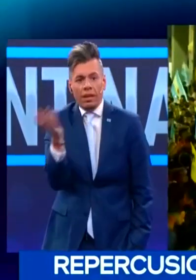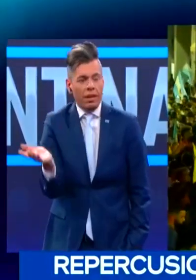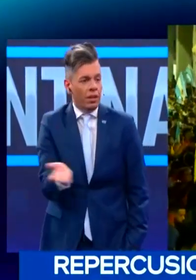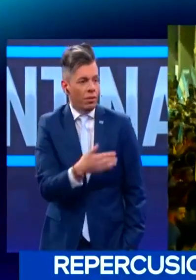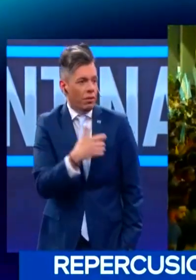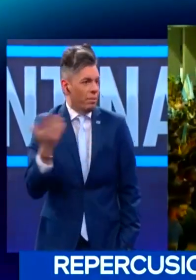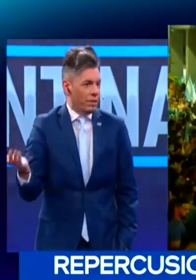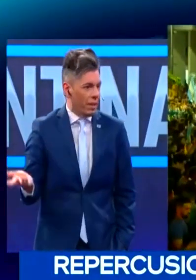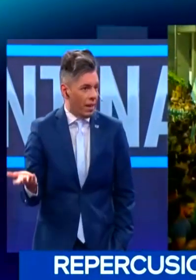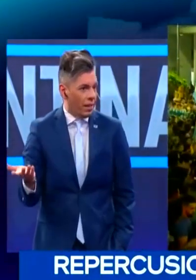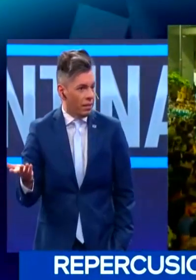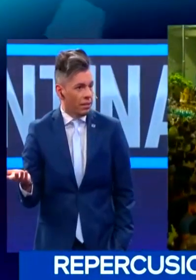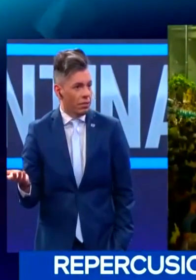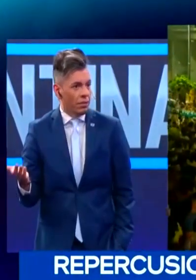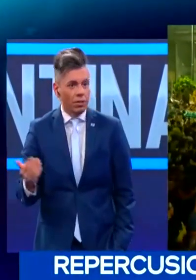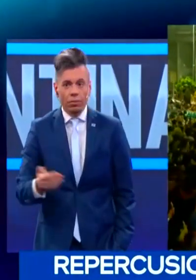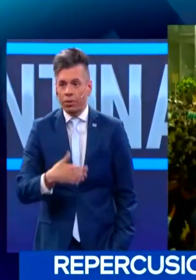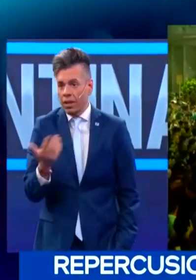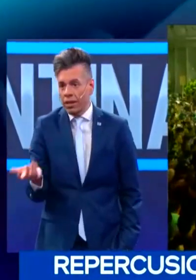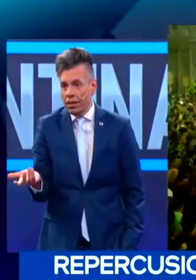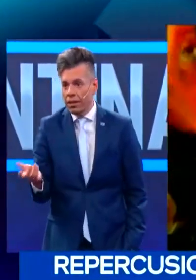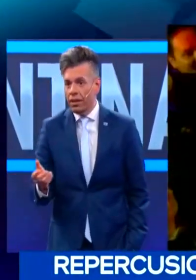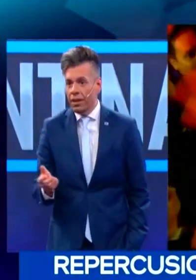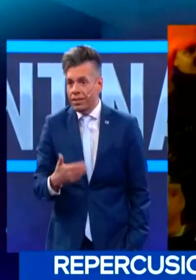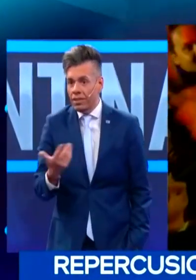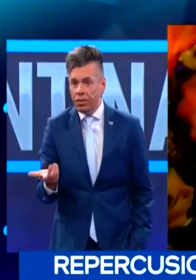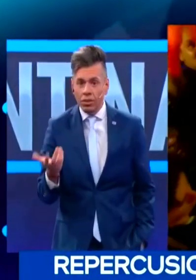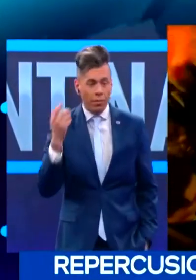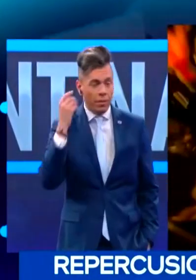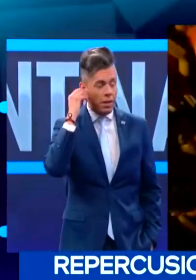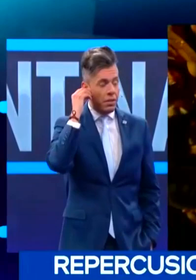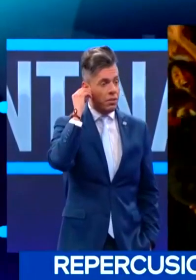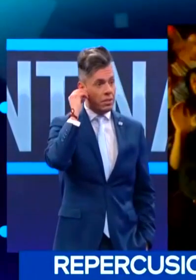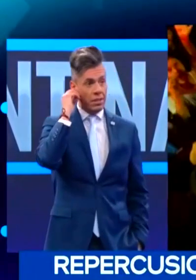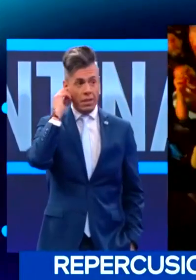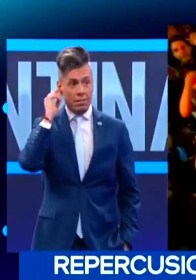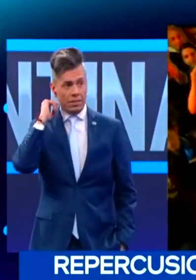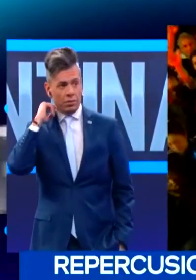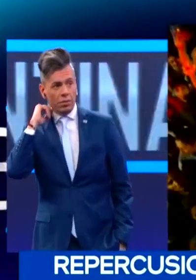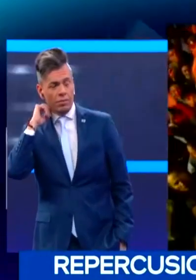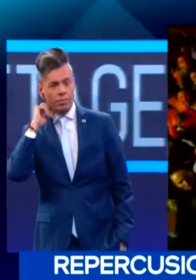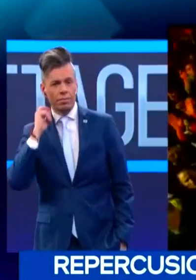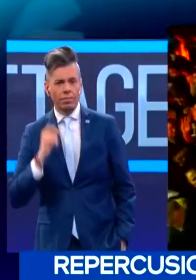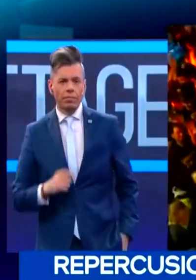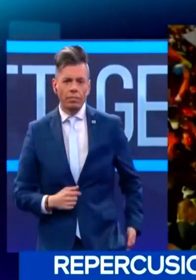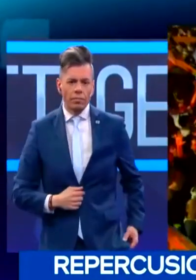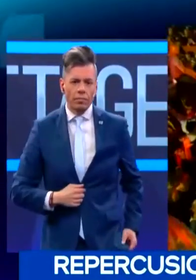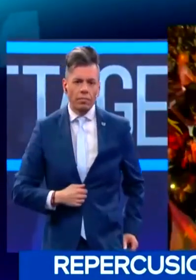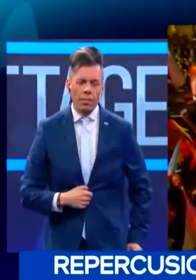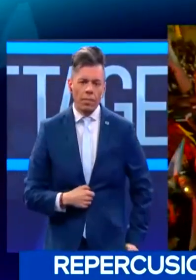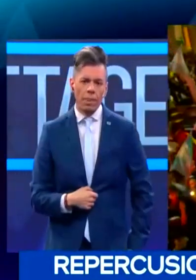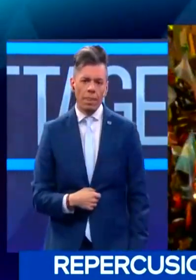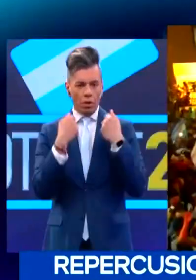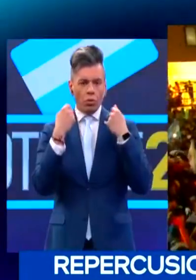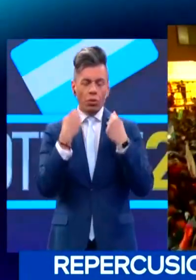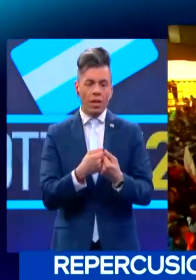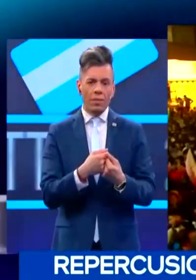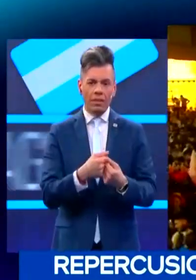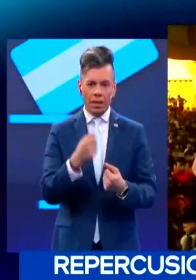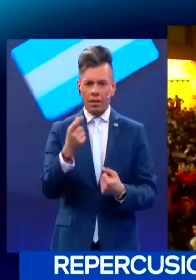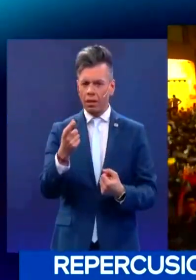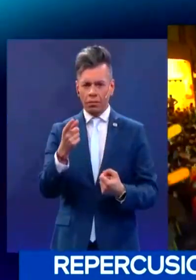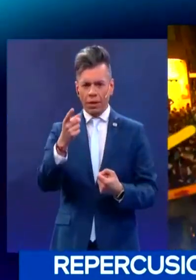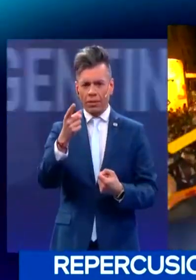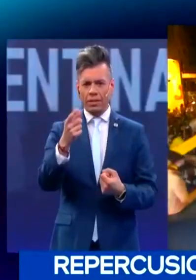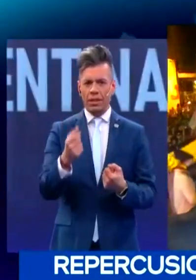decir lo que quiera, que no va a pasar nada, ¿no? Es un personaje casi de ficción. No sé si tenés más, Azul. Tengo más, sí, exactamente. Lo escuché a